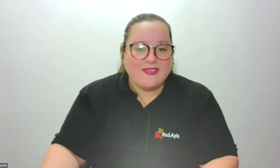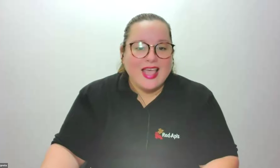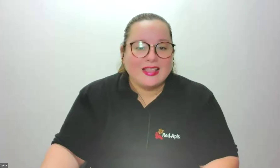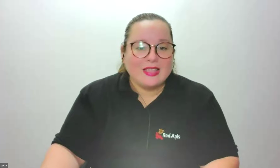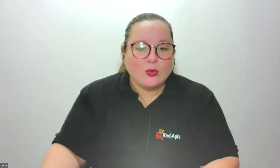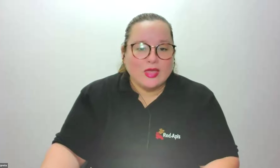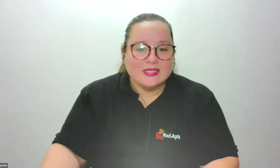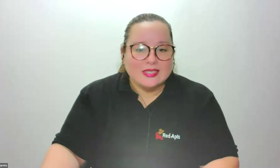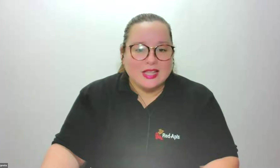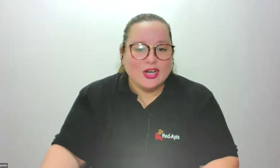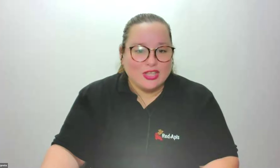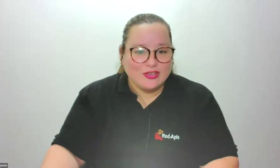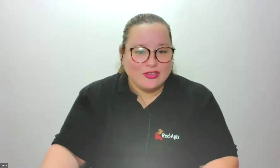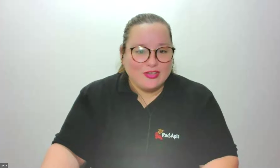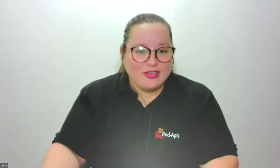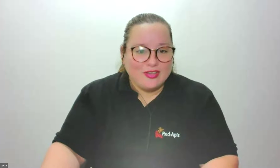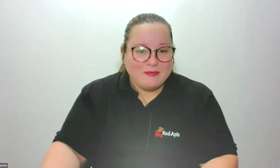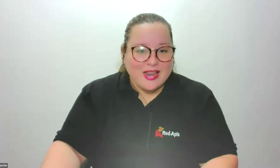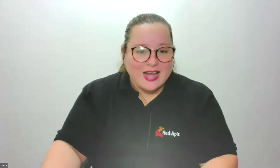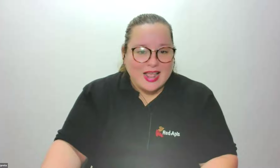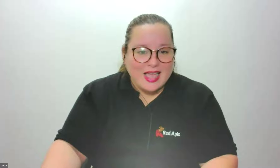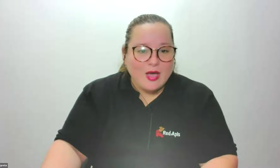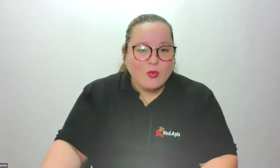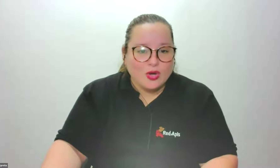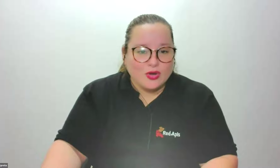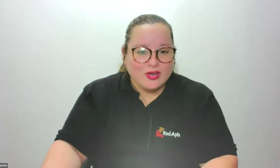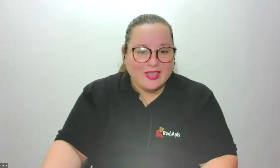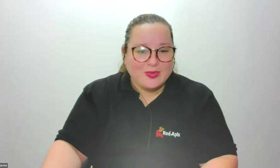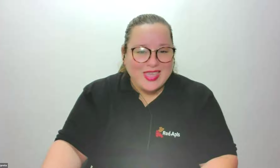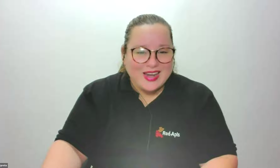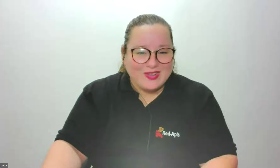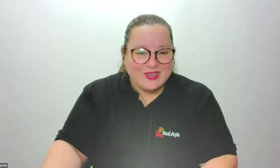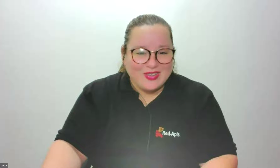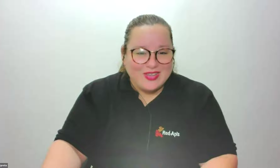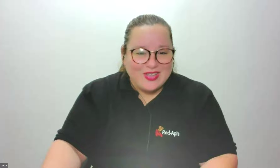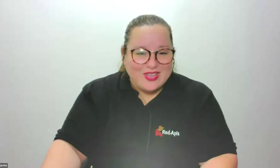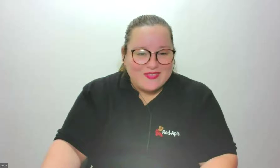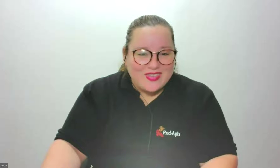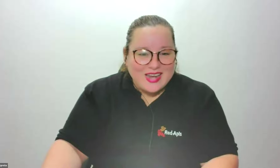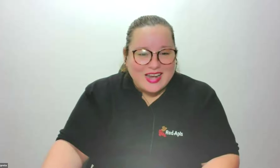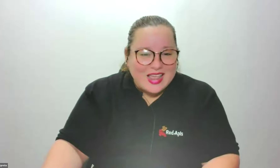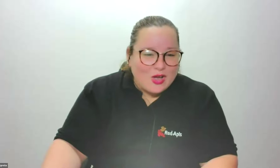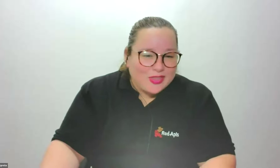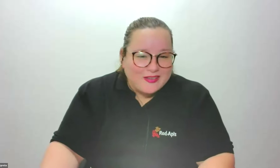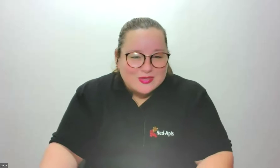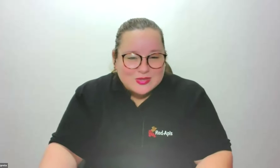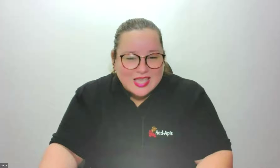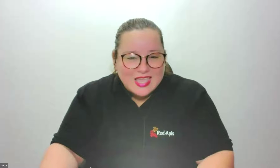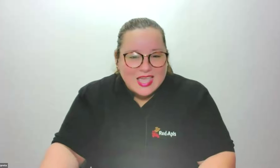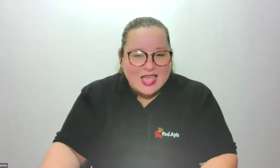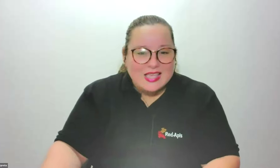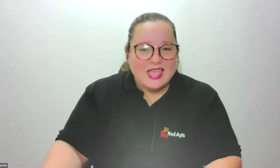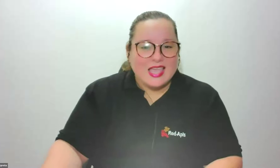señas y ver las actitudes de los niños. Mirar a cada uno, estudiarlo, ver cómo estaban